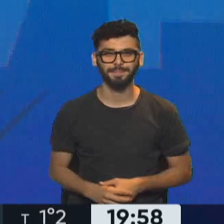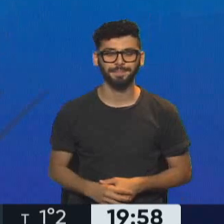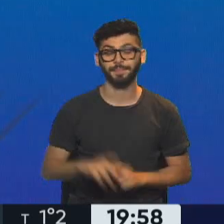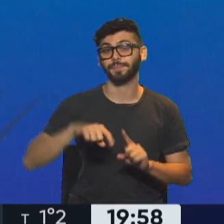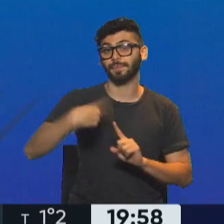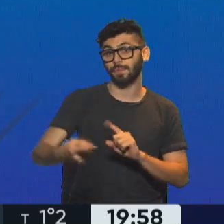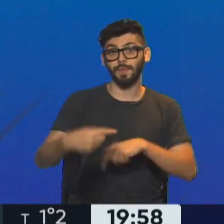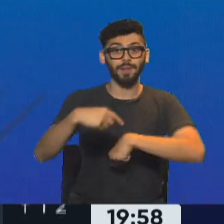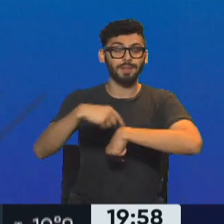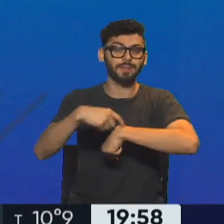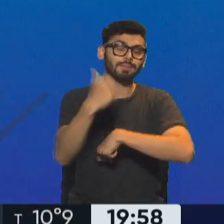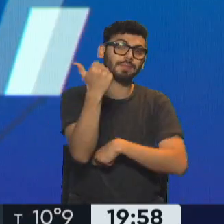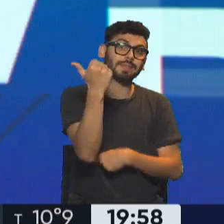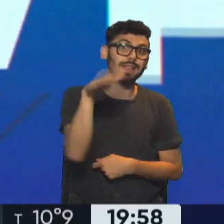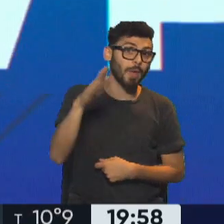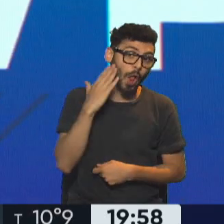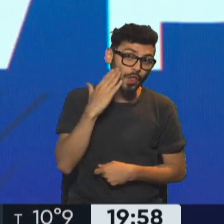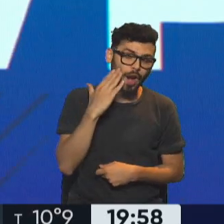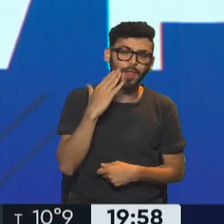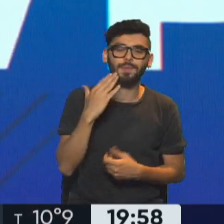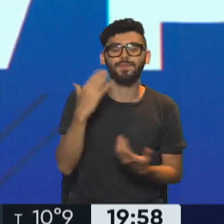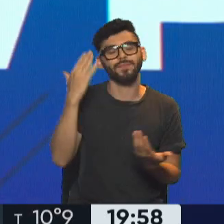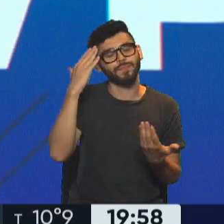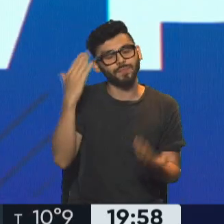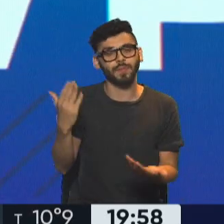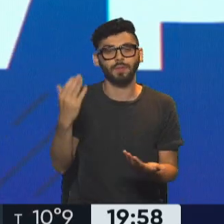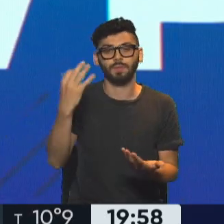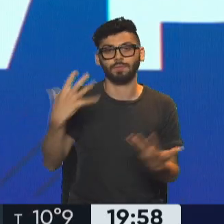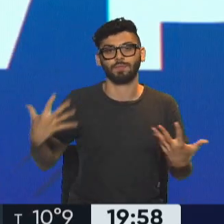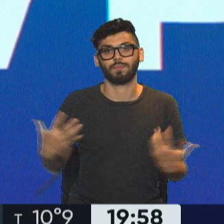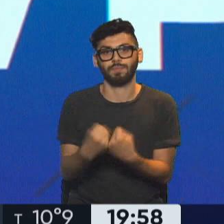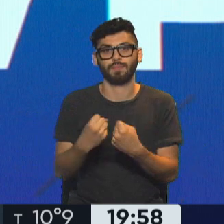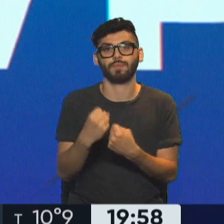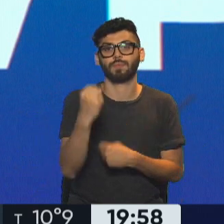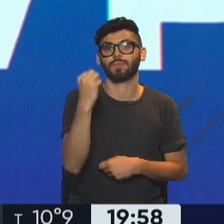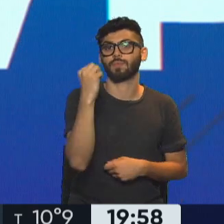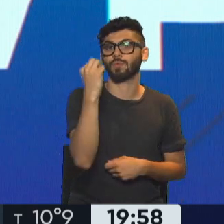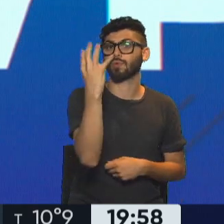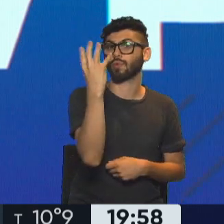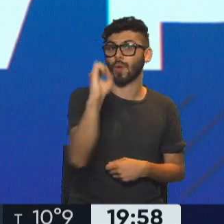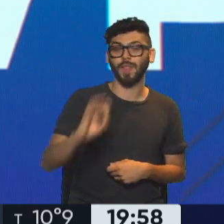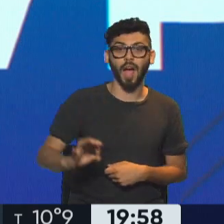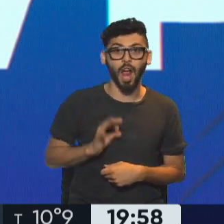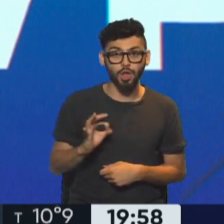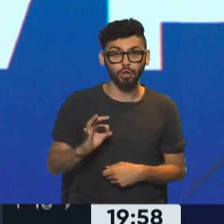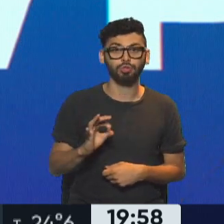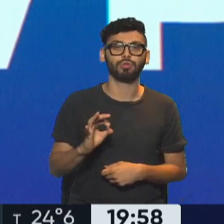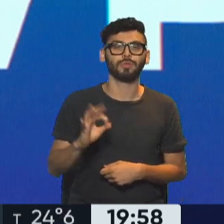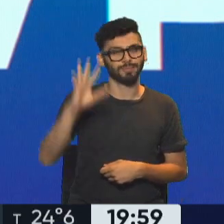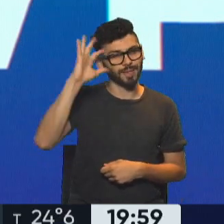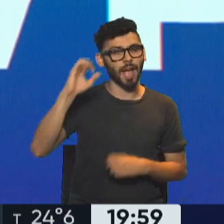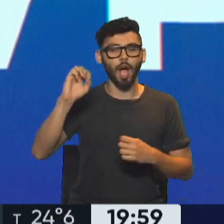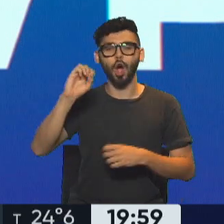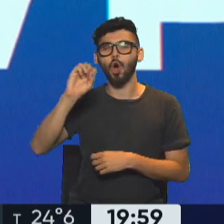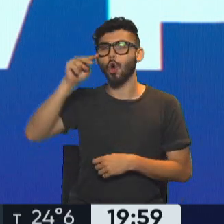pero 30 habrá un acto en conmemoración del 40º aniversario hablamos de lo que había declarado la onu